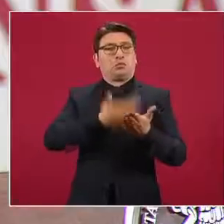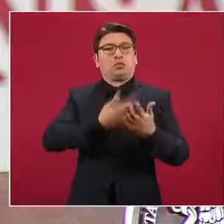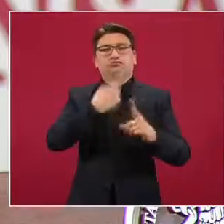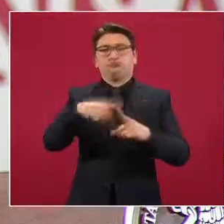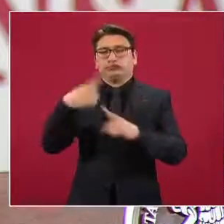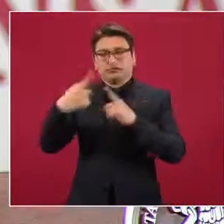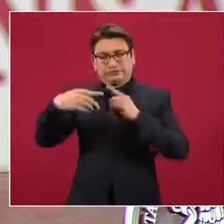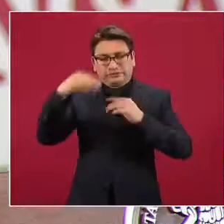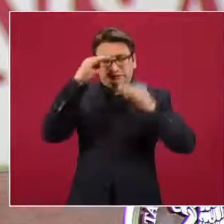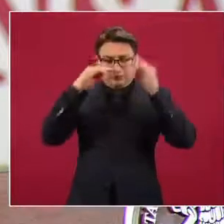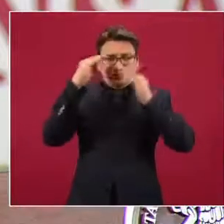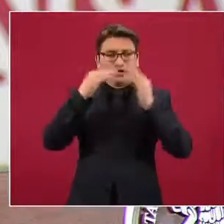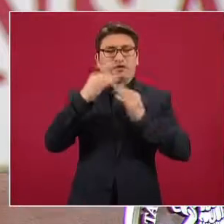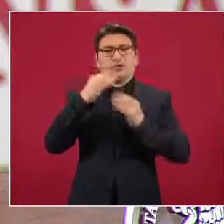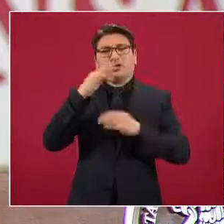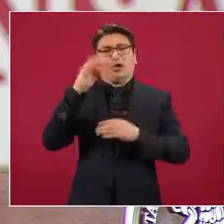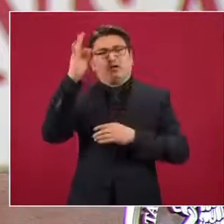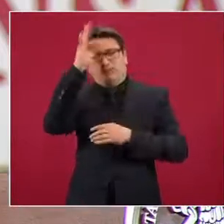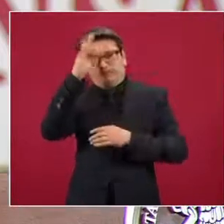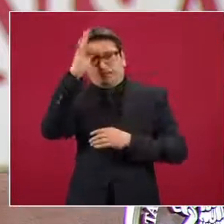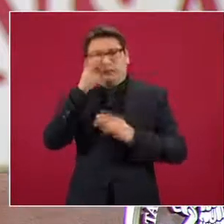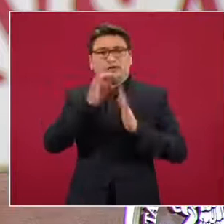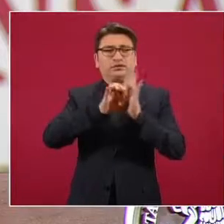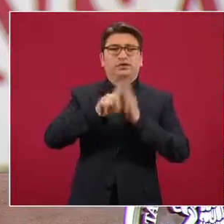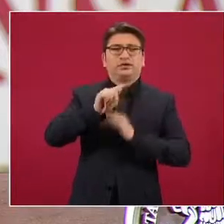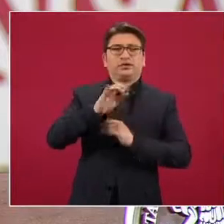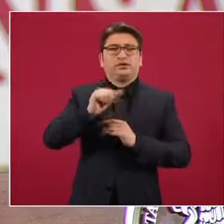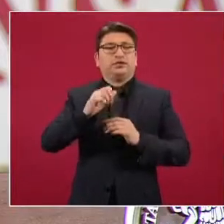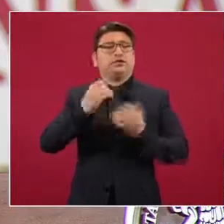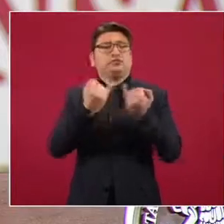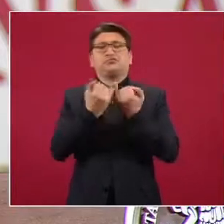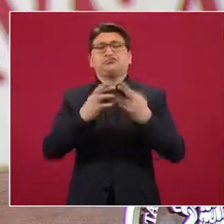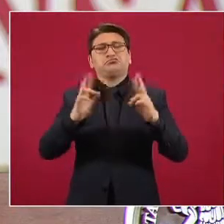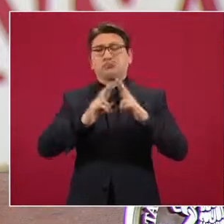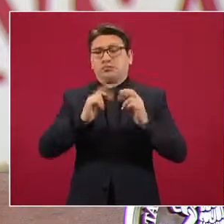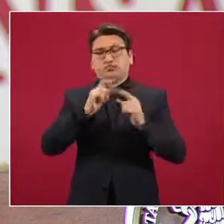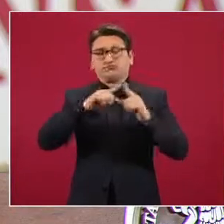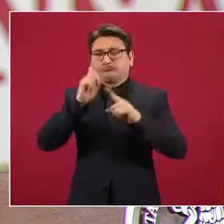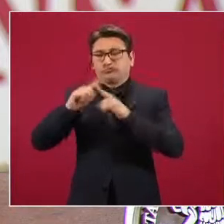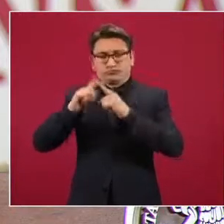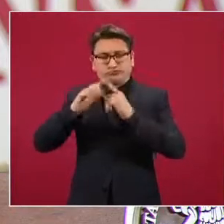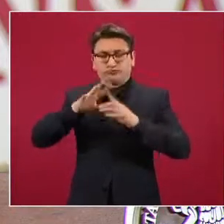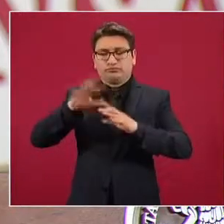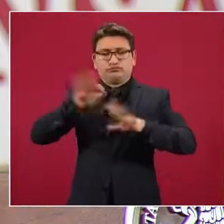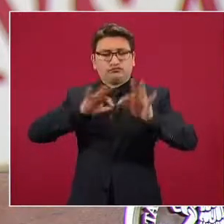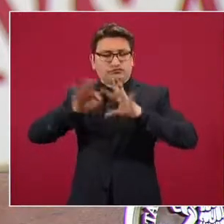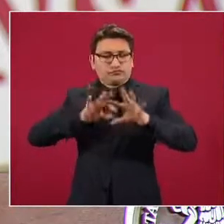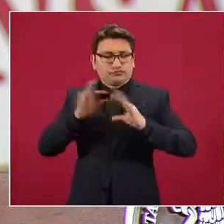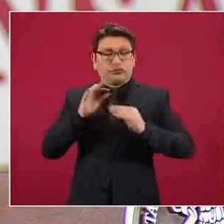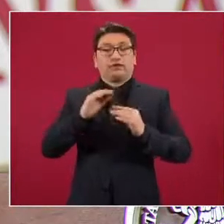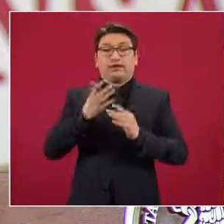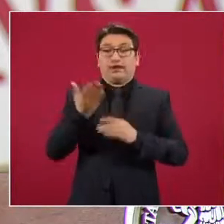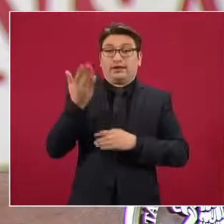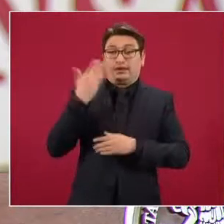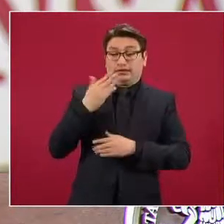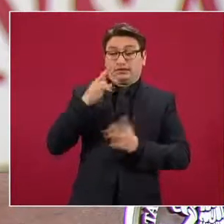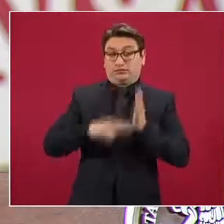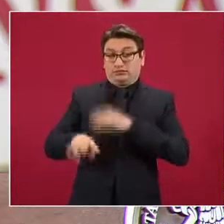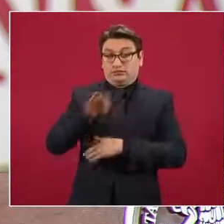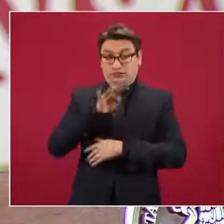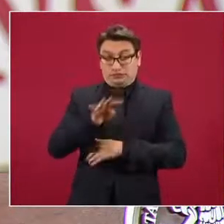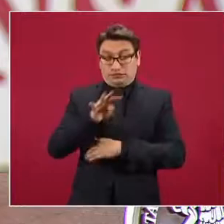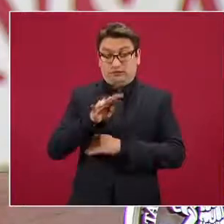y reflexiones filosóficas, éticas y hasta religiosas. Entonces, a partir de enero del